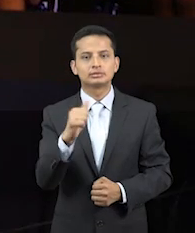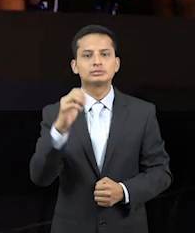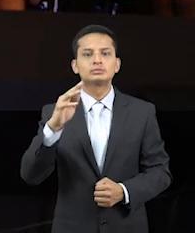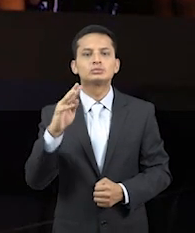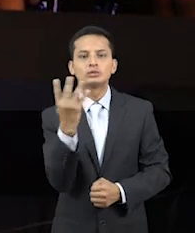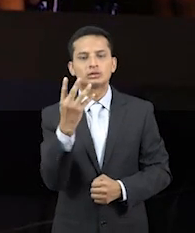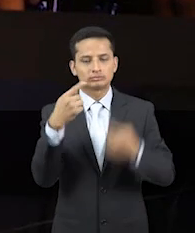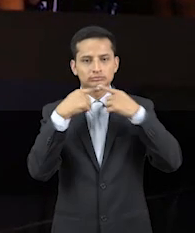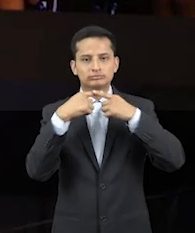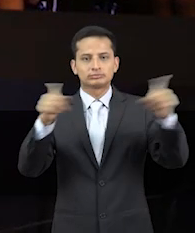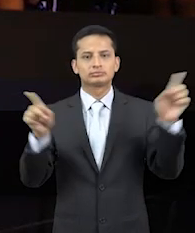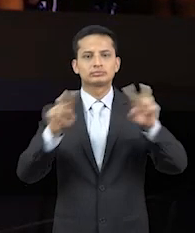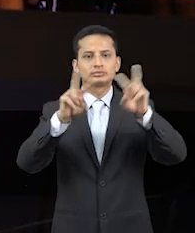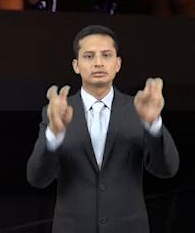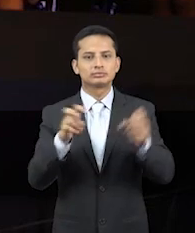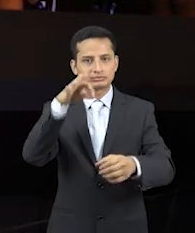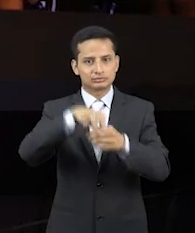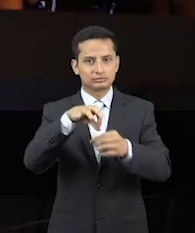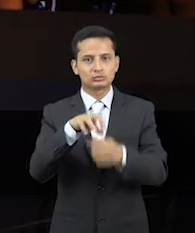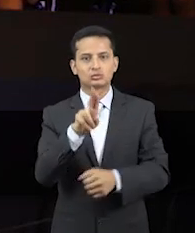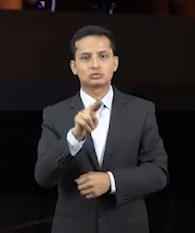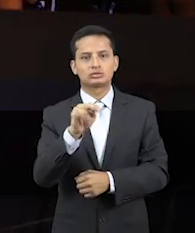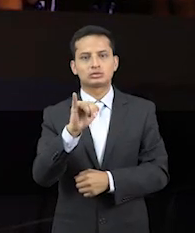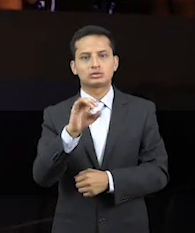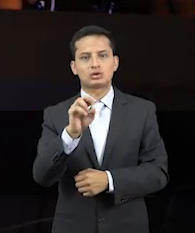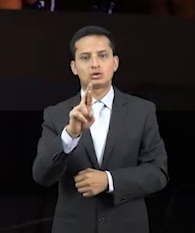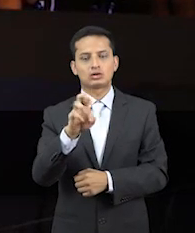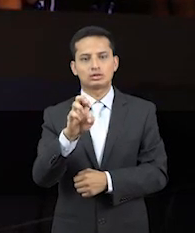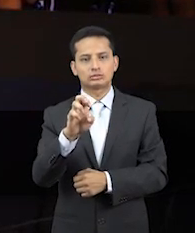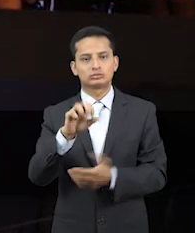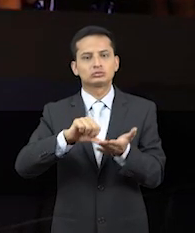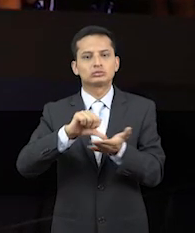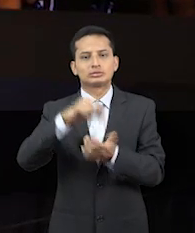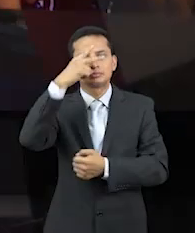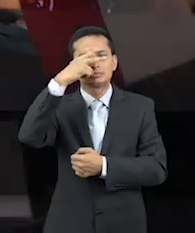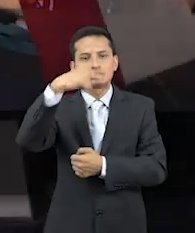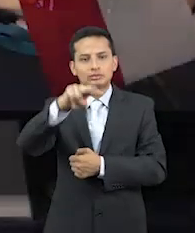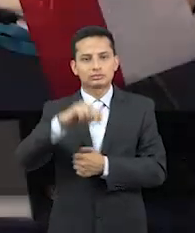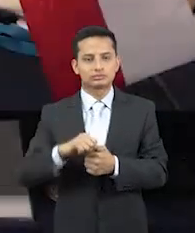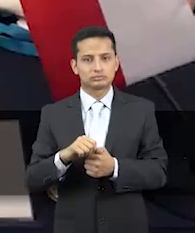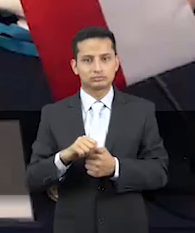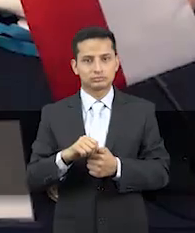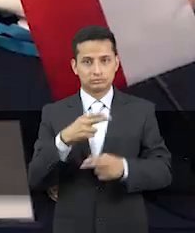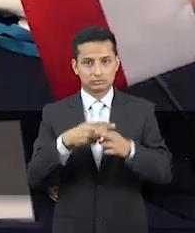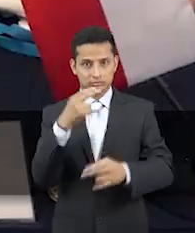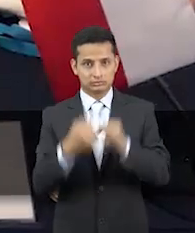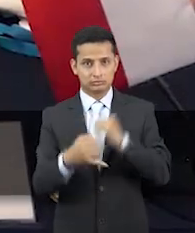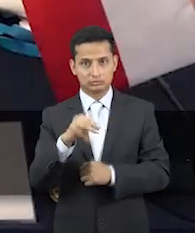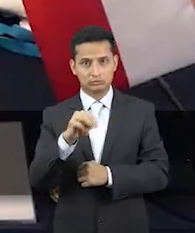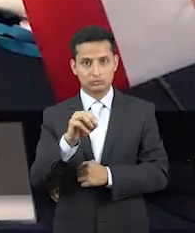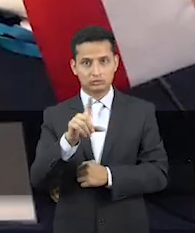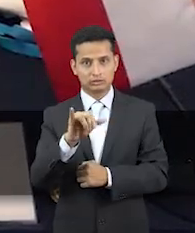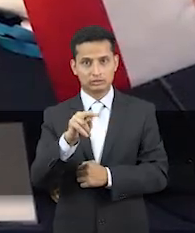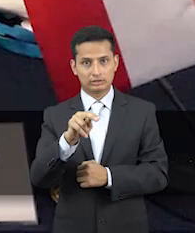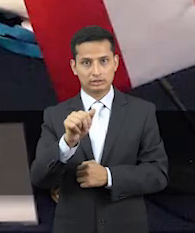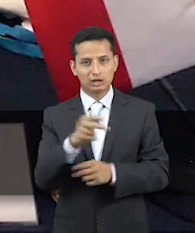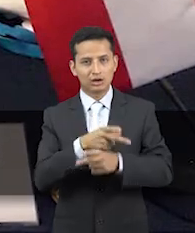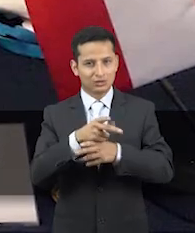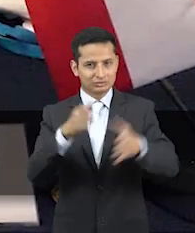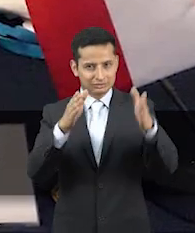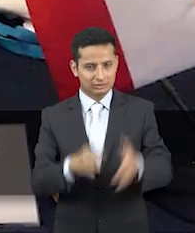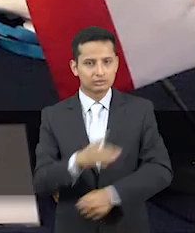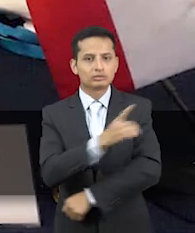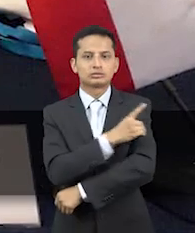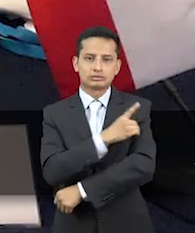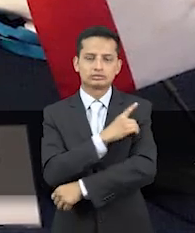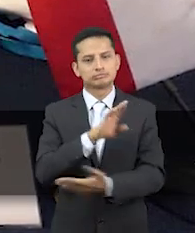En la 14ª Conferencia Interamericana de Organismos Electorales, UNIORE, que se realizó en la Ciudad de México, Alberto Molina, consejero del CNE